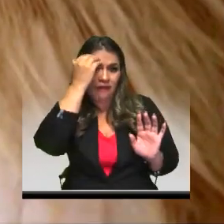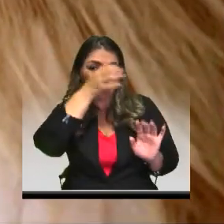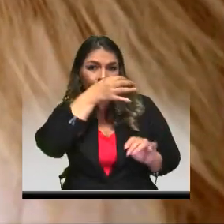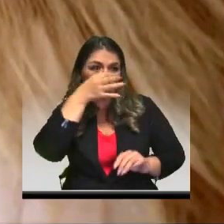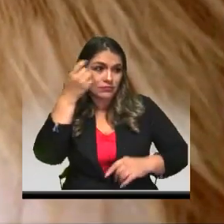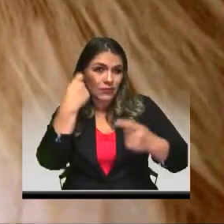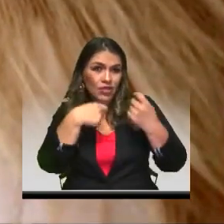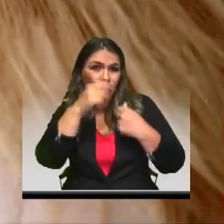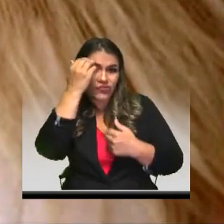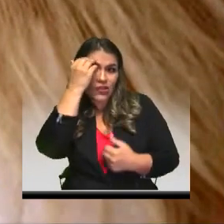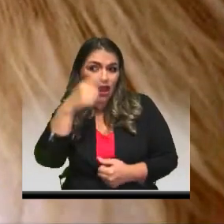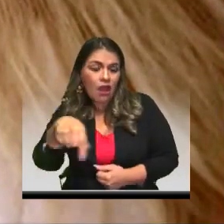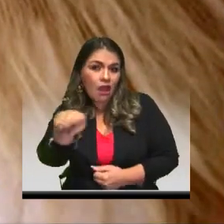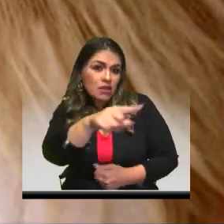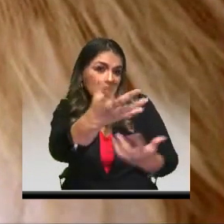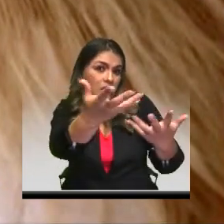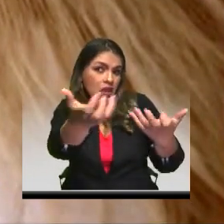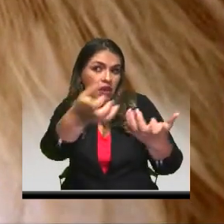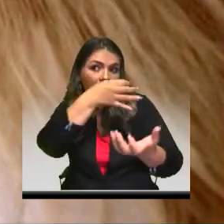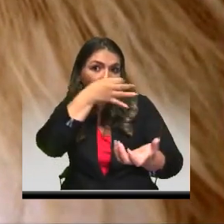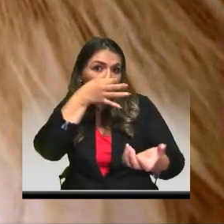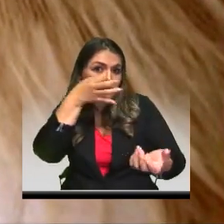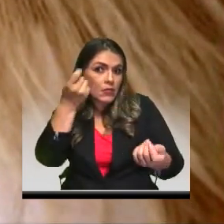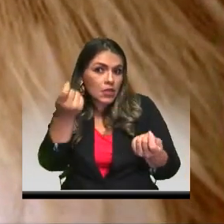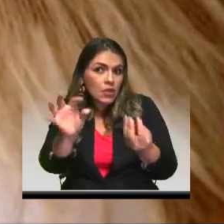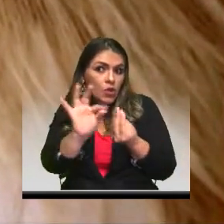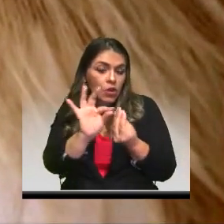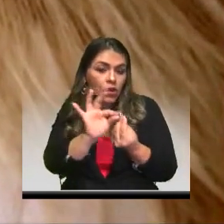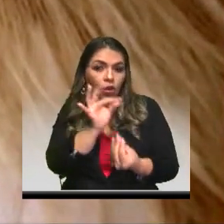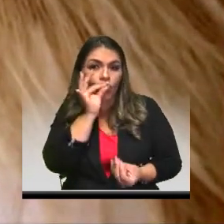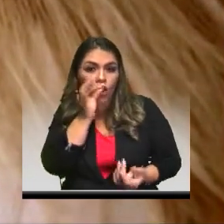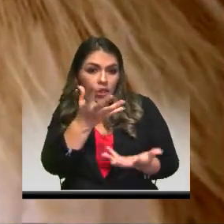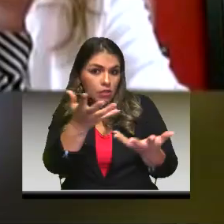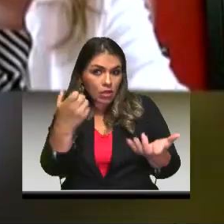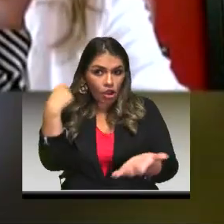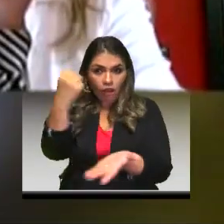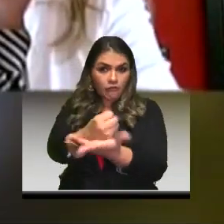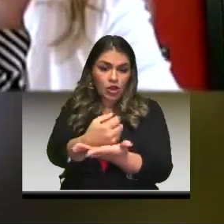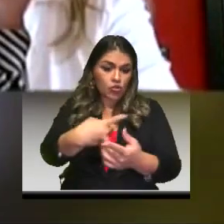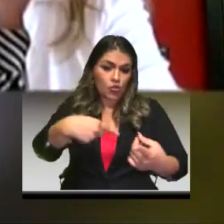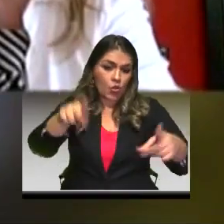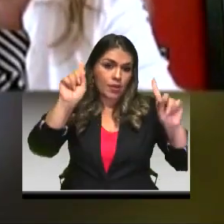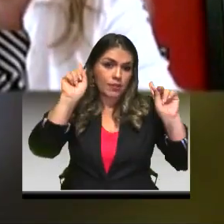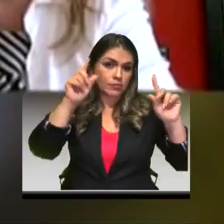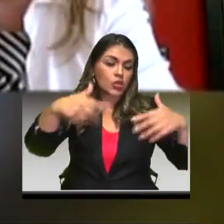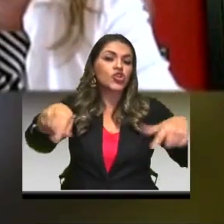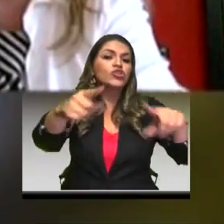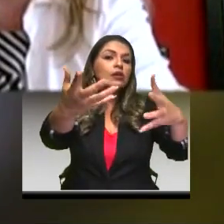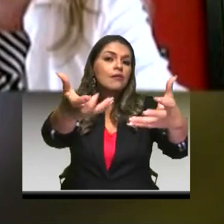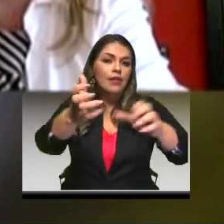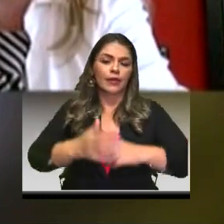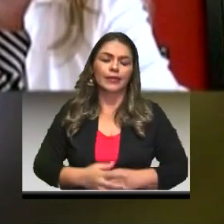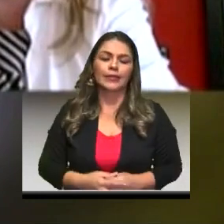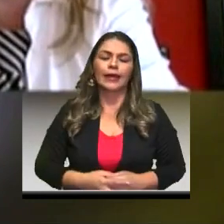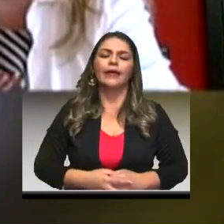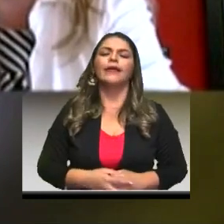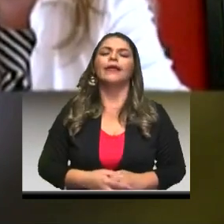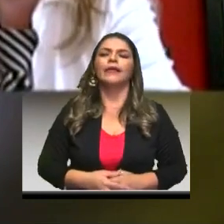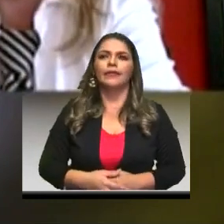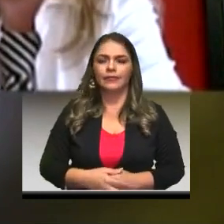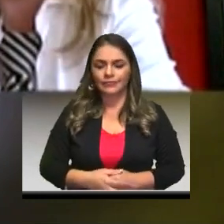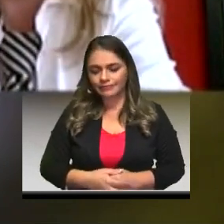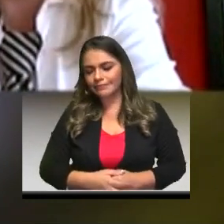sea, lo hacen porque quieren, no porque lo estén obligando. Entonces, de esa manera es como él